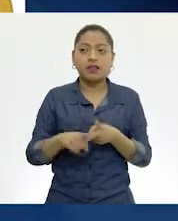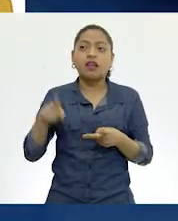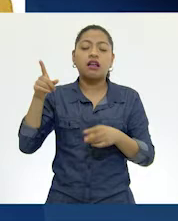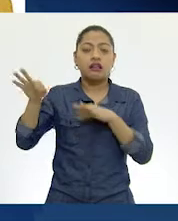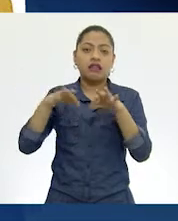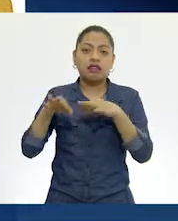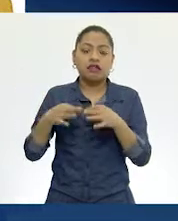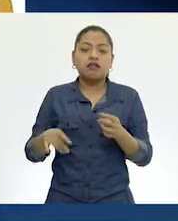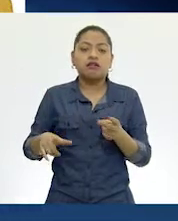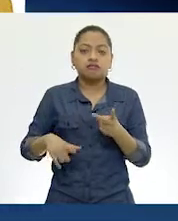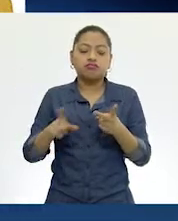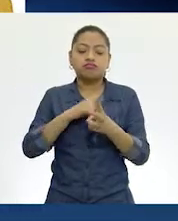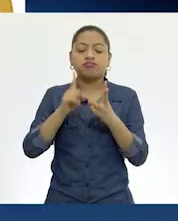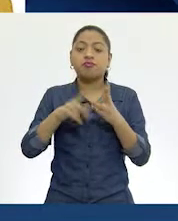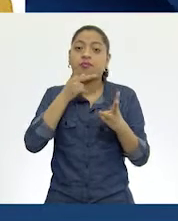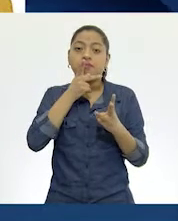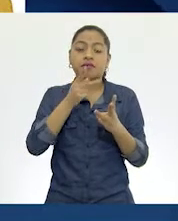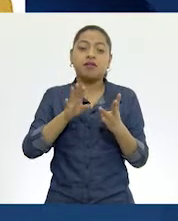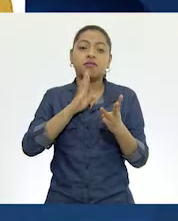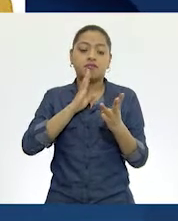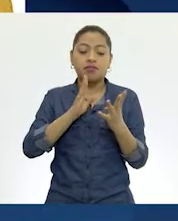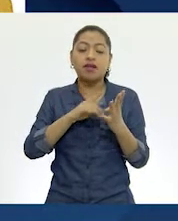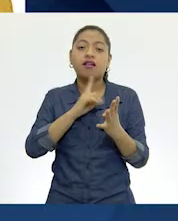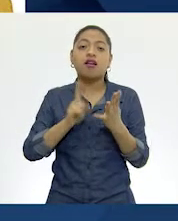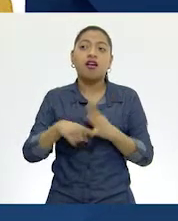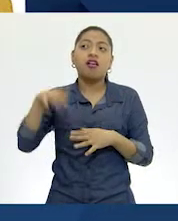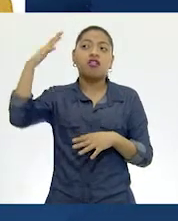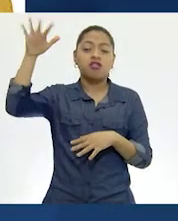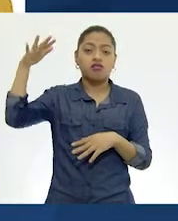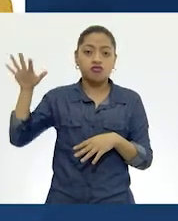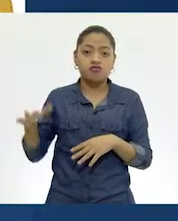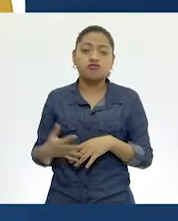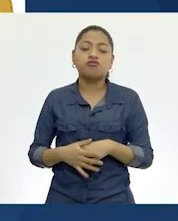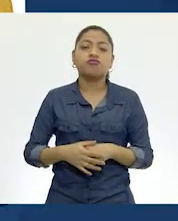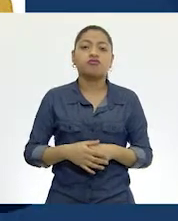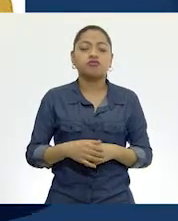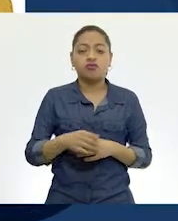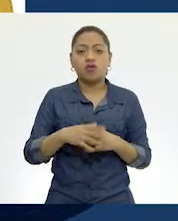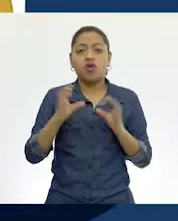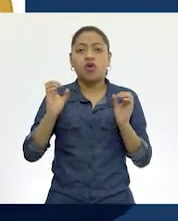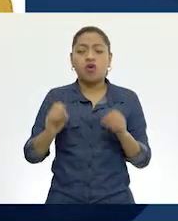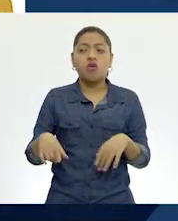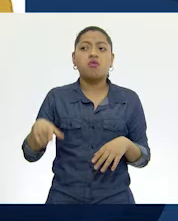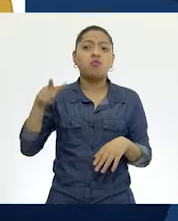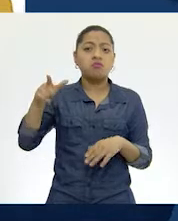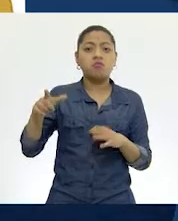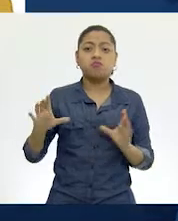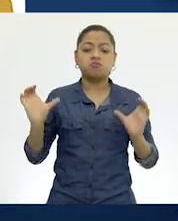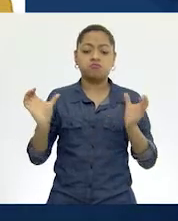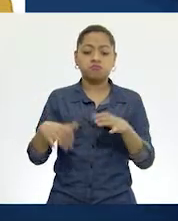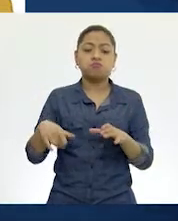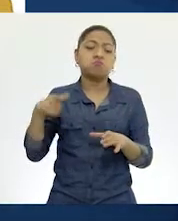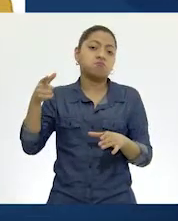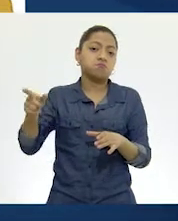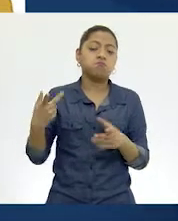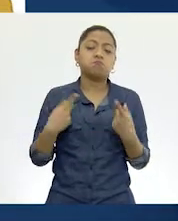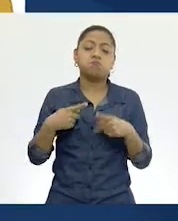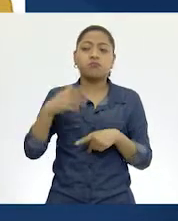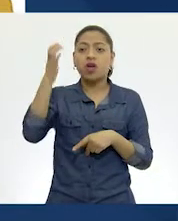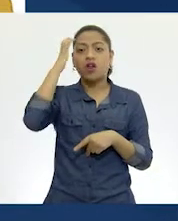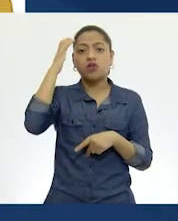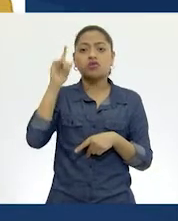un padre o madre de familia, un adulto mayor o un personaje público de la localidad a quien